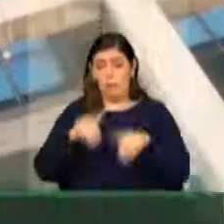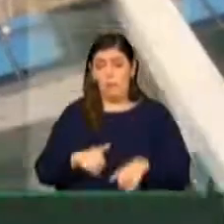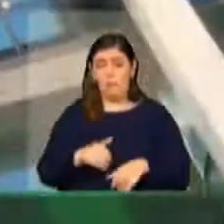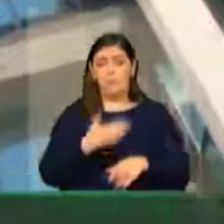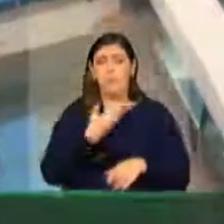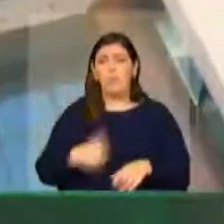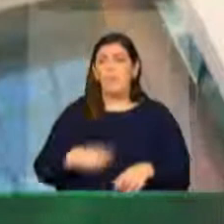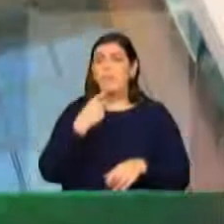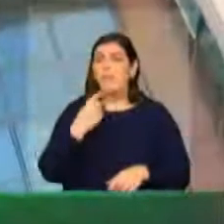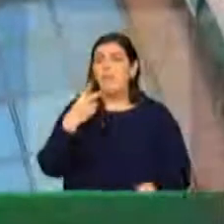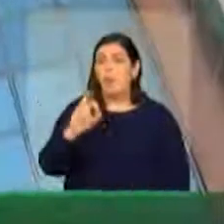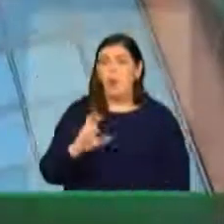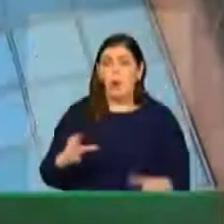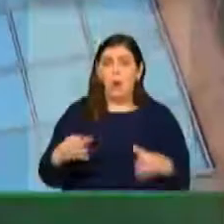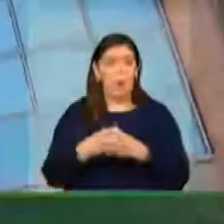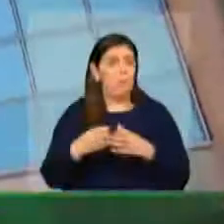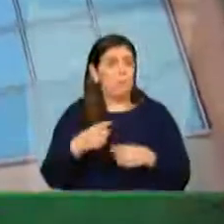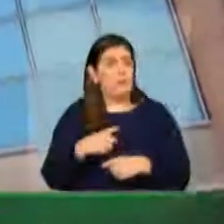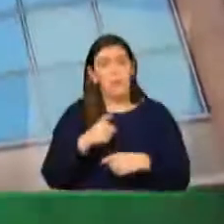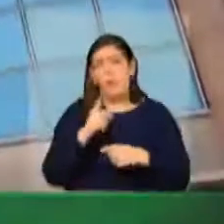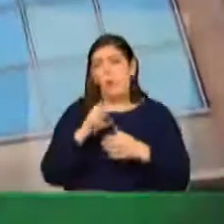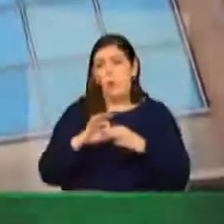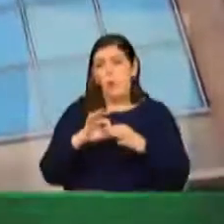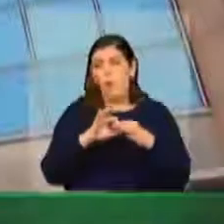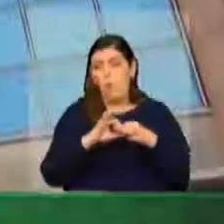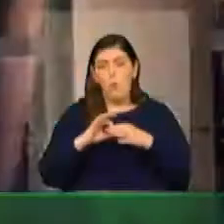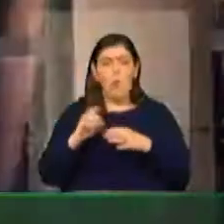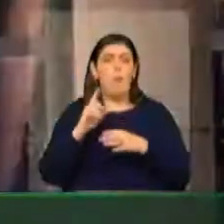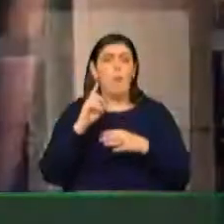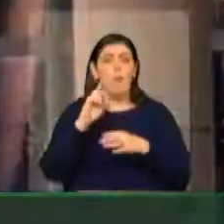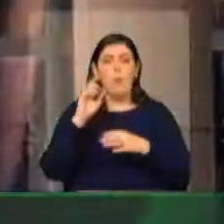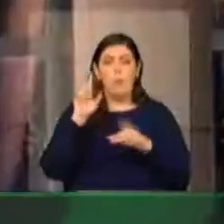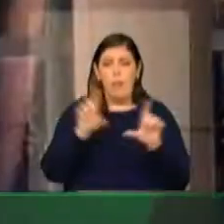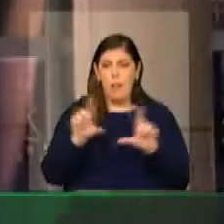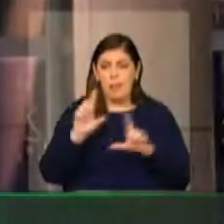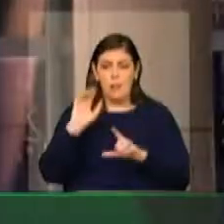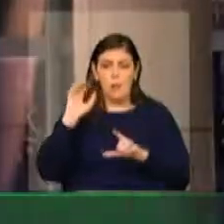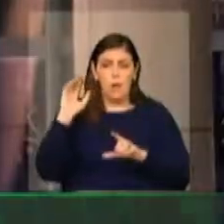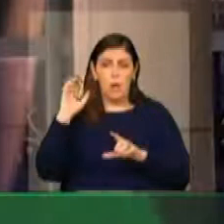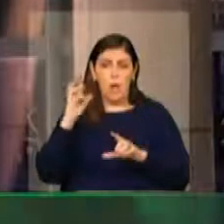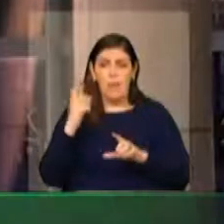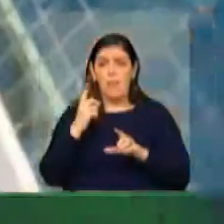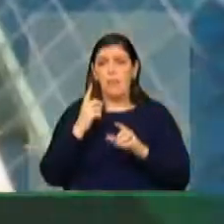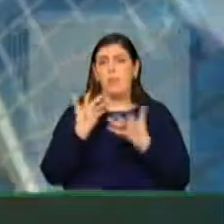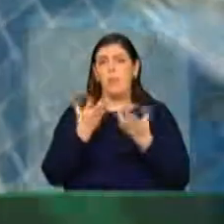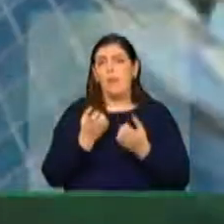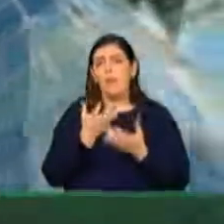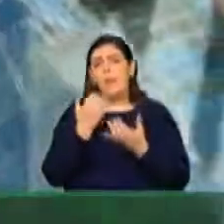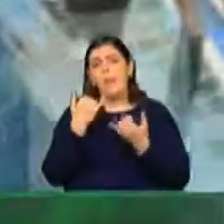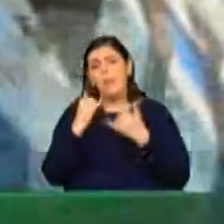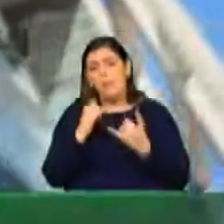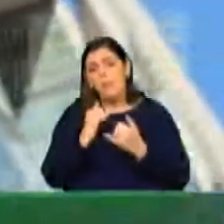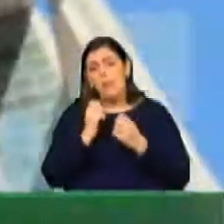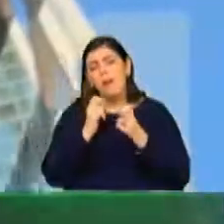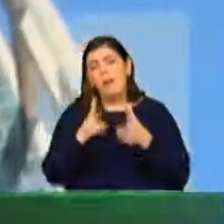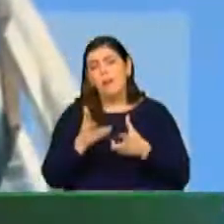El gobierno le negó a la Comisión el uso de la cadena nacional de radio y televisión solicitada para informar los alcances y contenidos